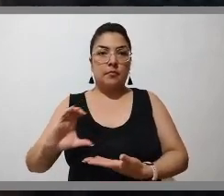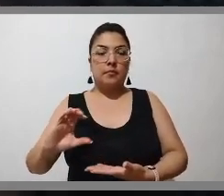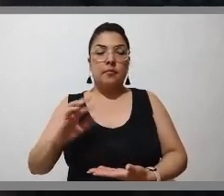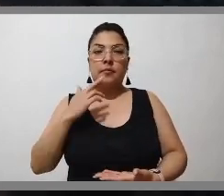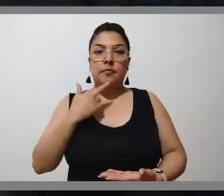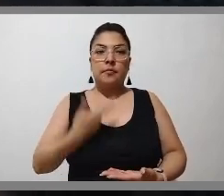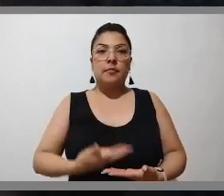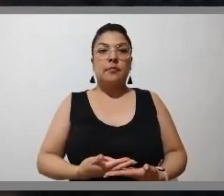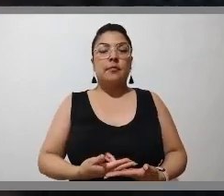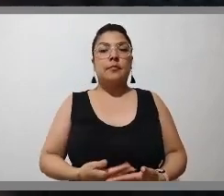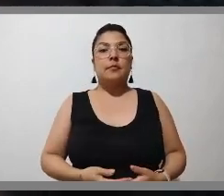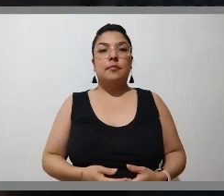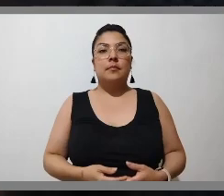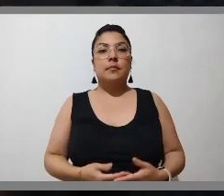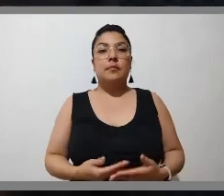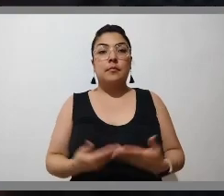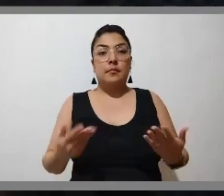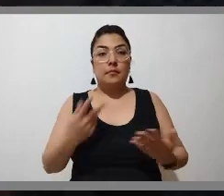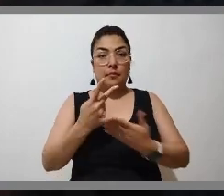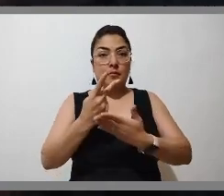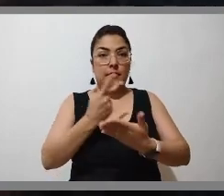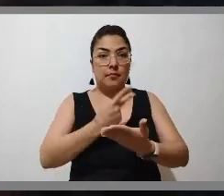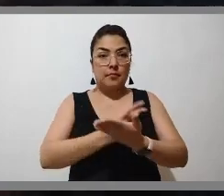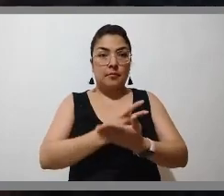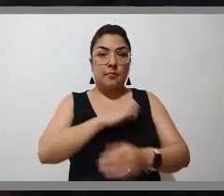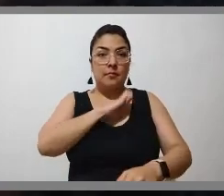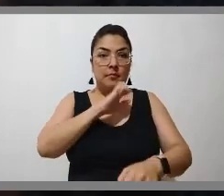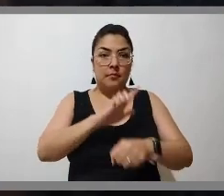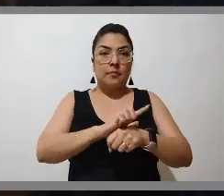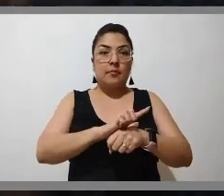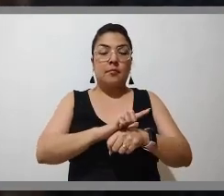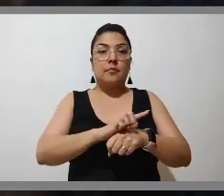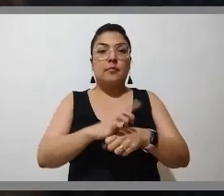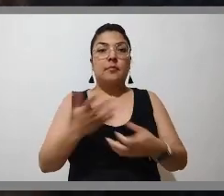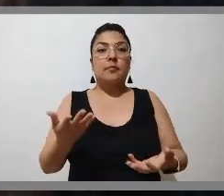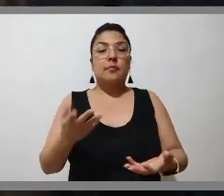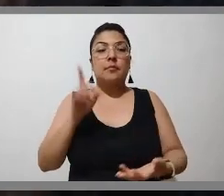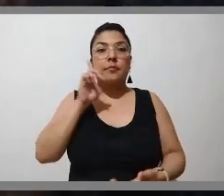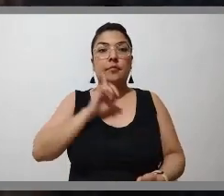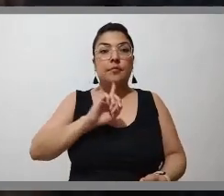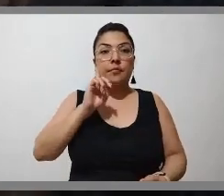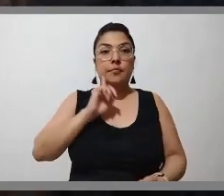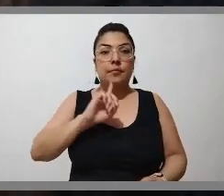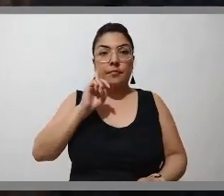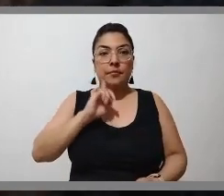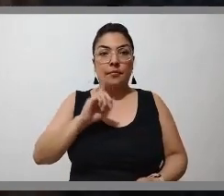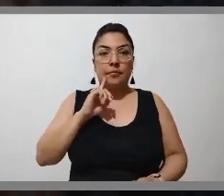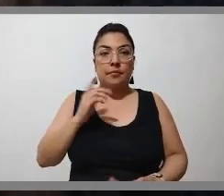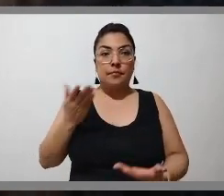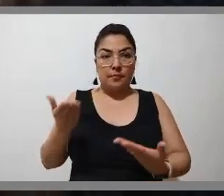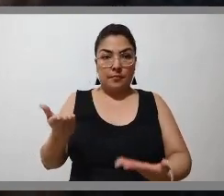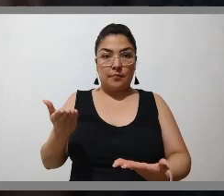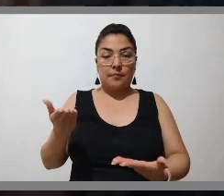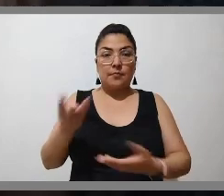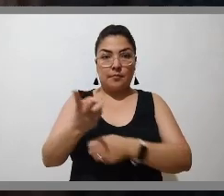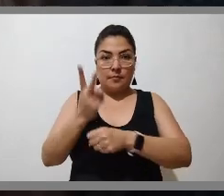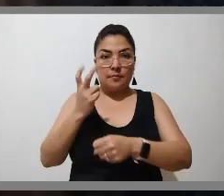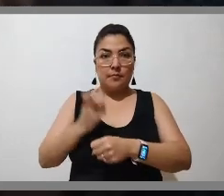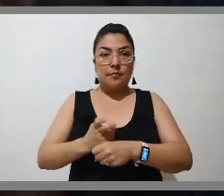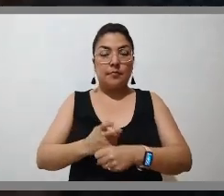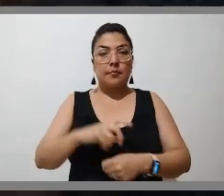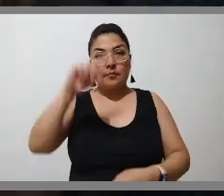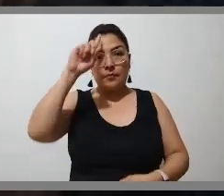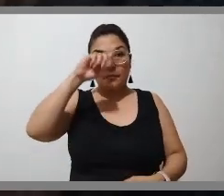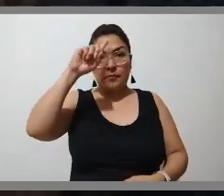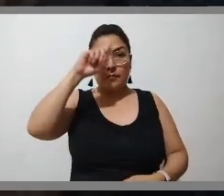ocasión tendremos un programa especial, no solamente por el tema del que hablaremos, sino por la invitada que nos acompaña. Saludamos con mucho gusto a la